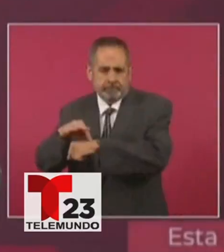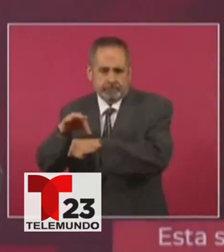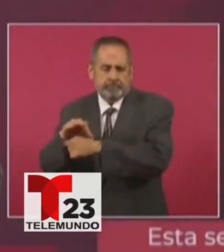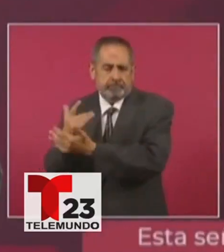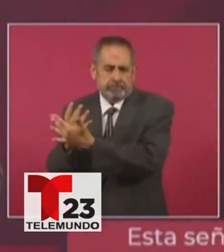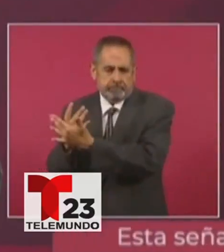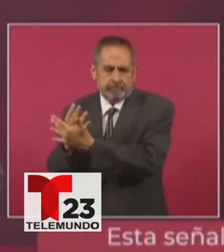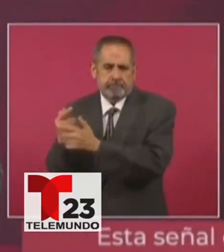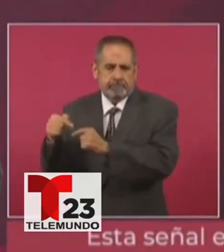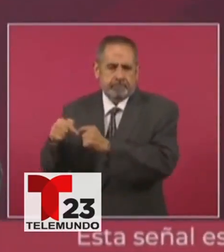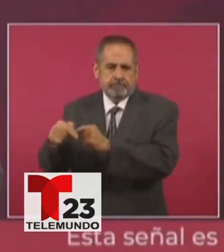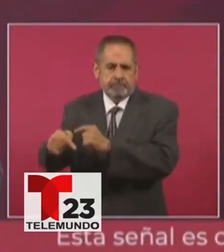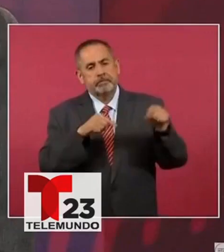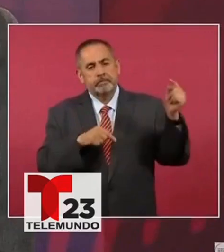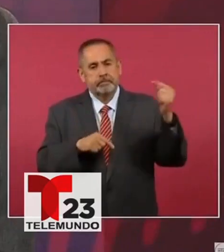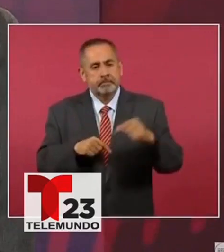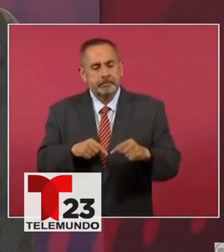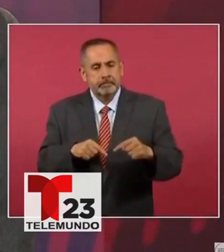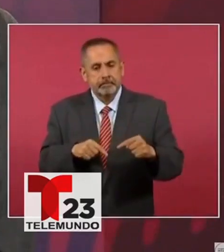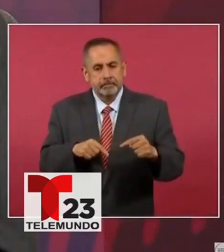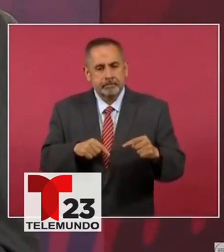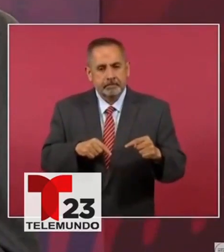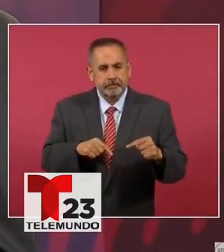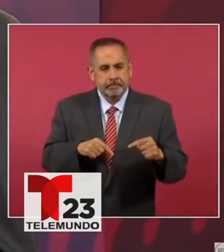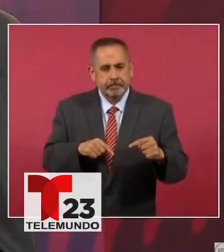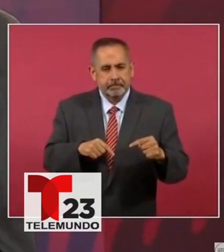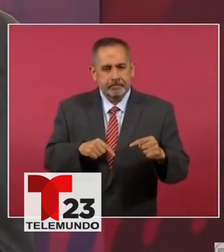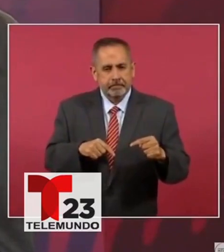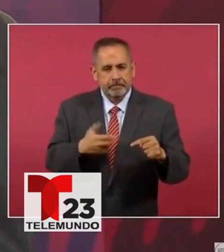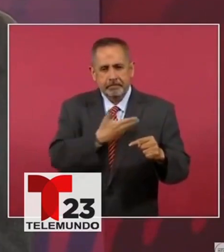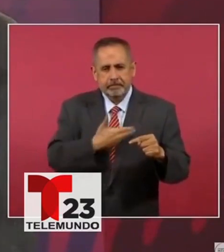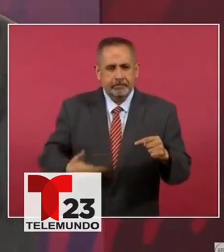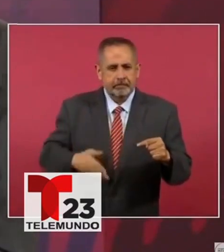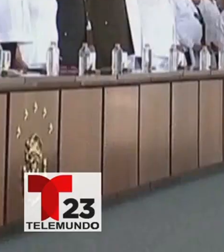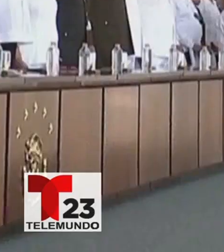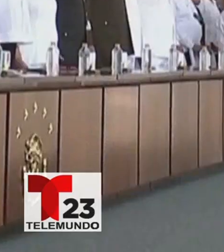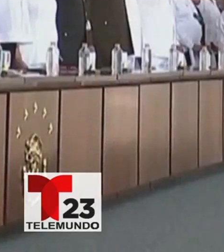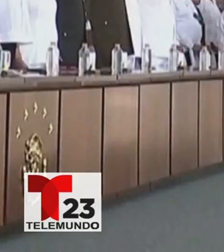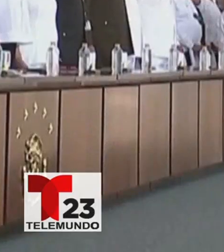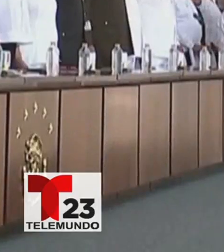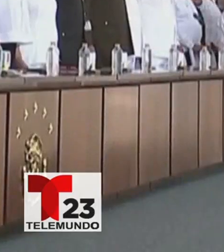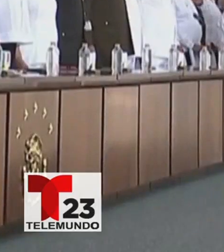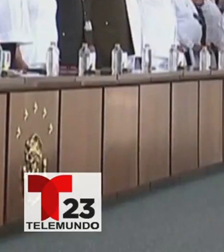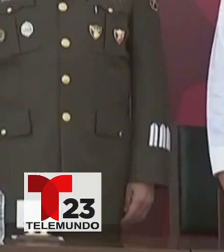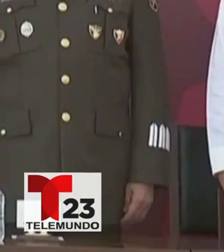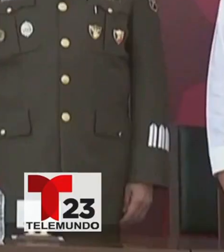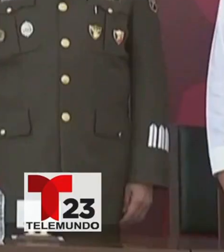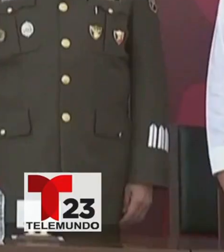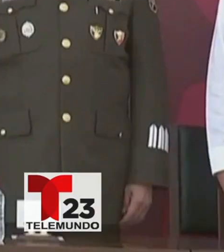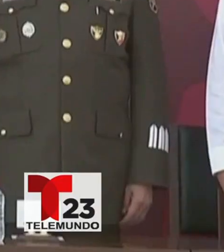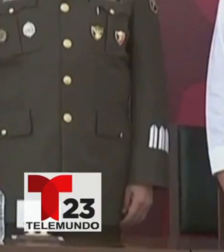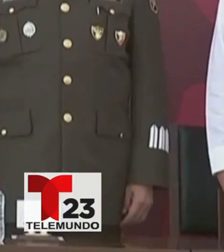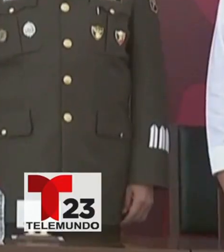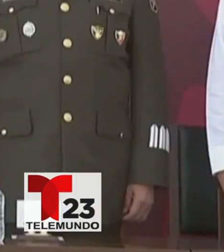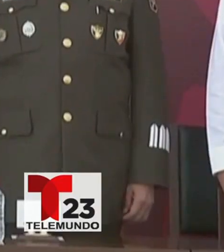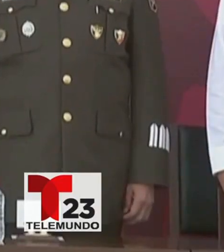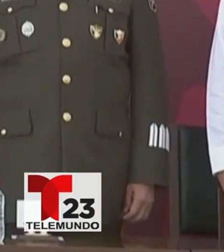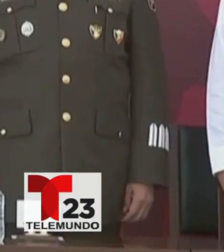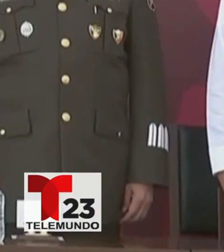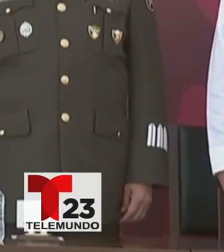Agregó que este libro permitirá a las personas tener información de primera mano y conocer a los aspirantes más allá de las etiquetas